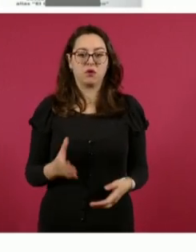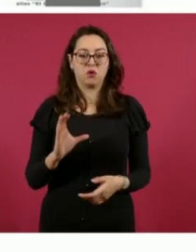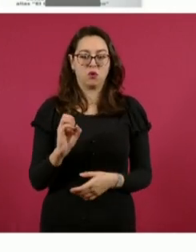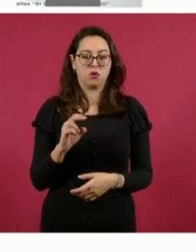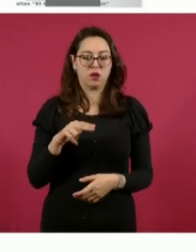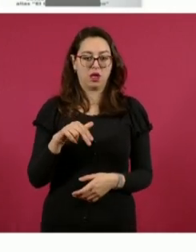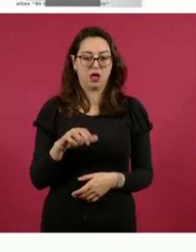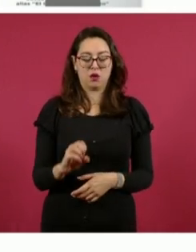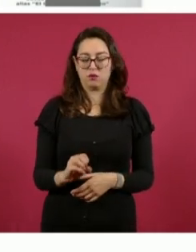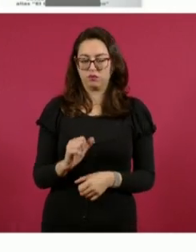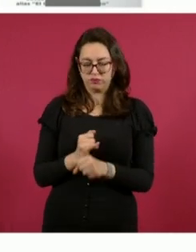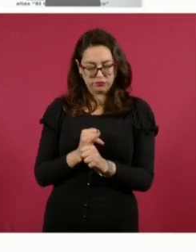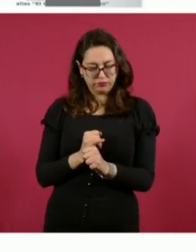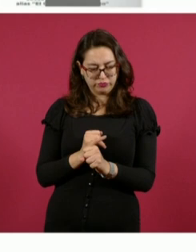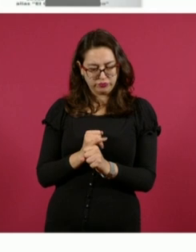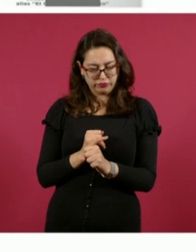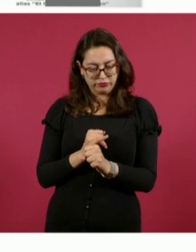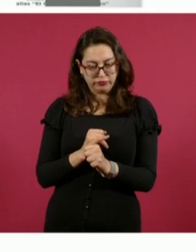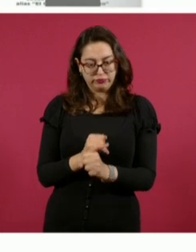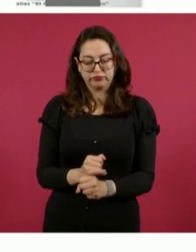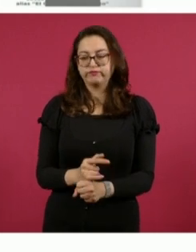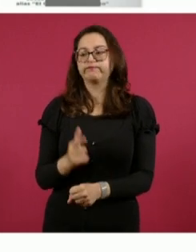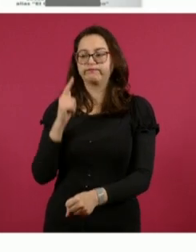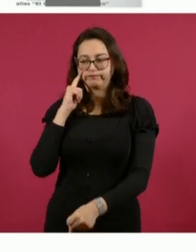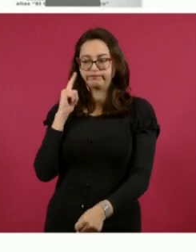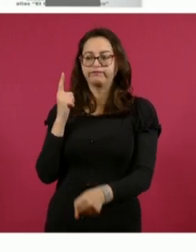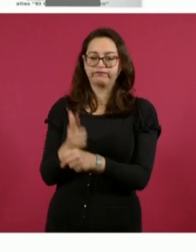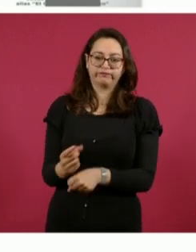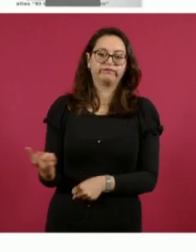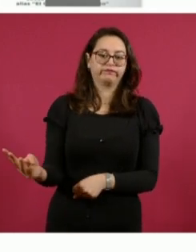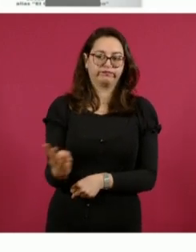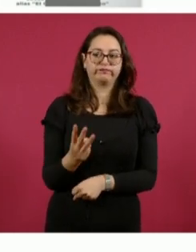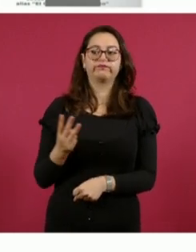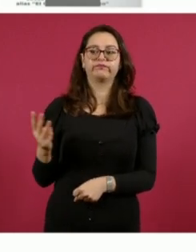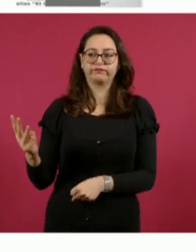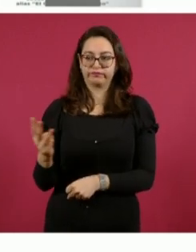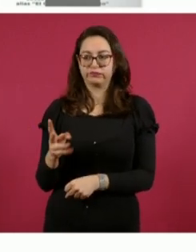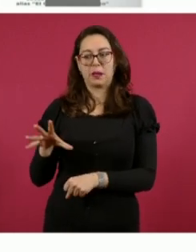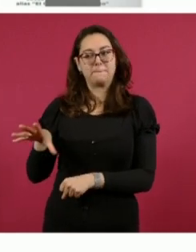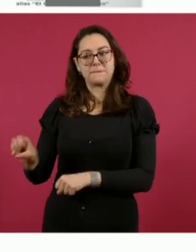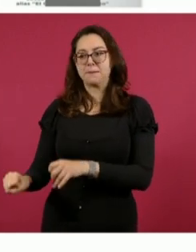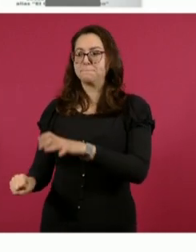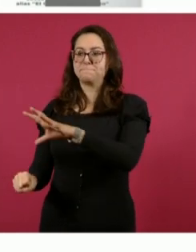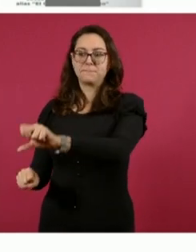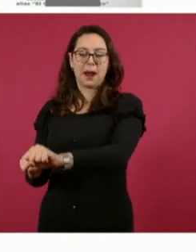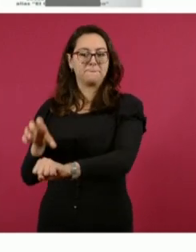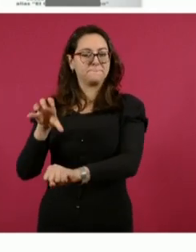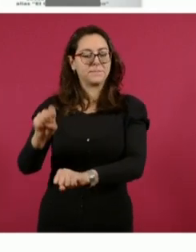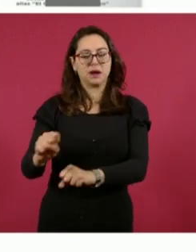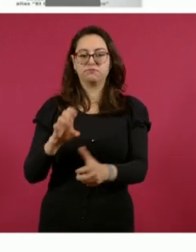permitiendo obtener información de relevancia para establecer la zona de movilidad de los tres detenidos.